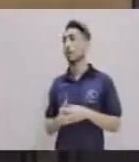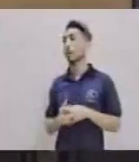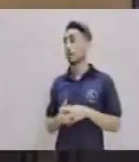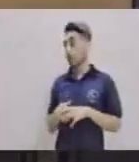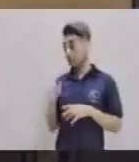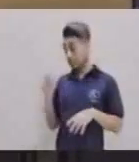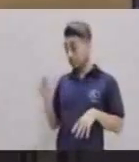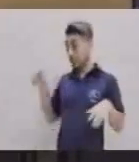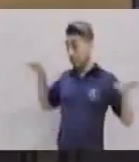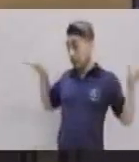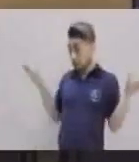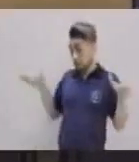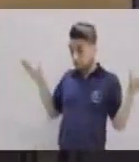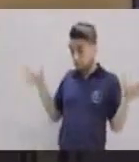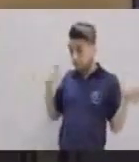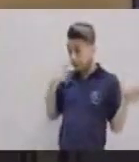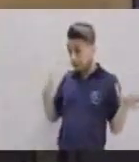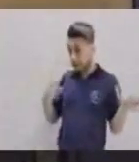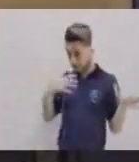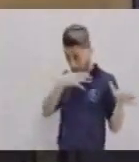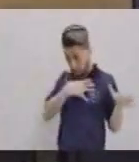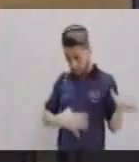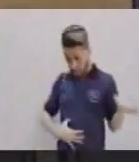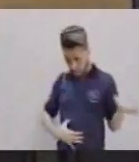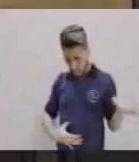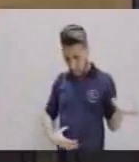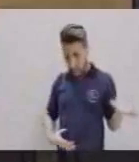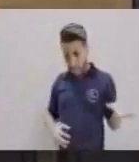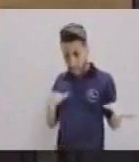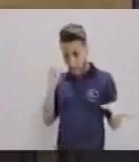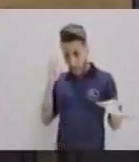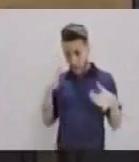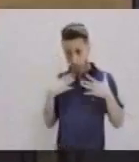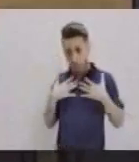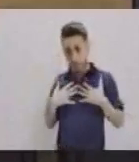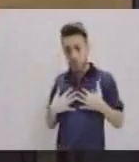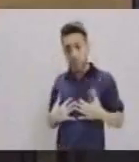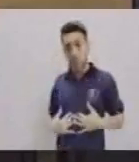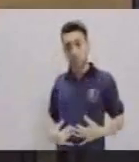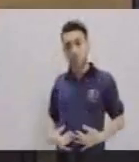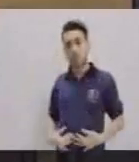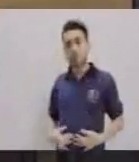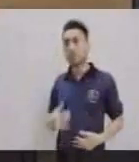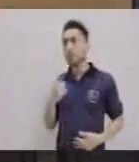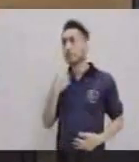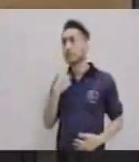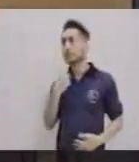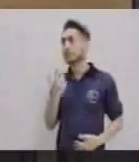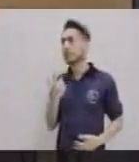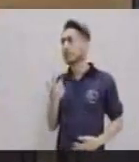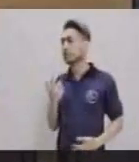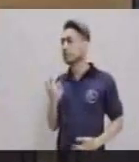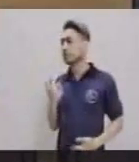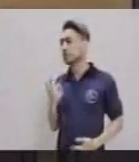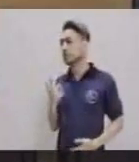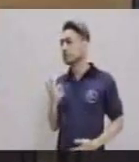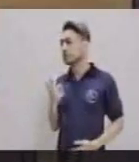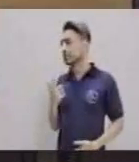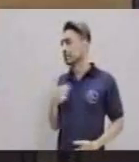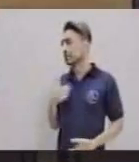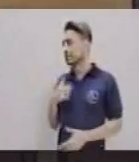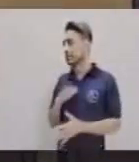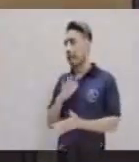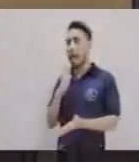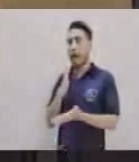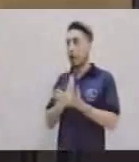Cuando esta ave se dio cuenta que su pecho se estaba poniendo blanco, dijo, ya